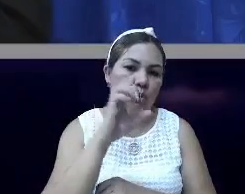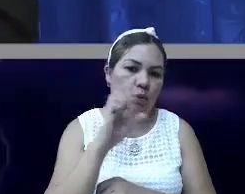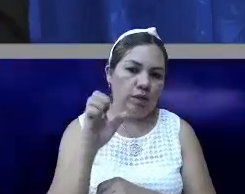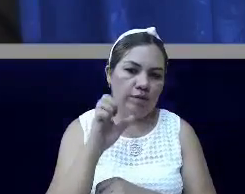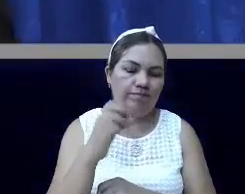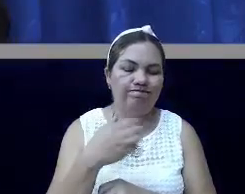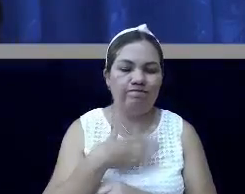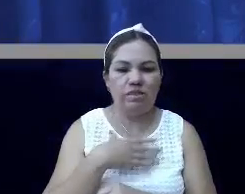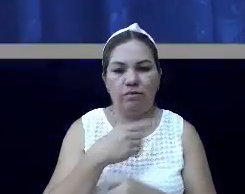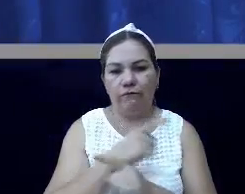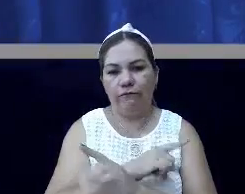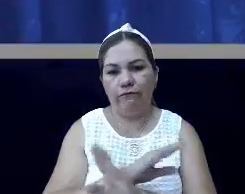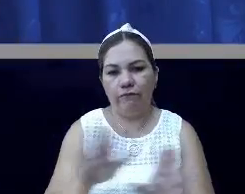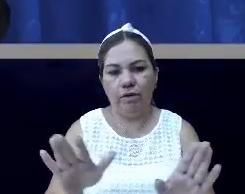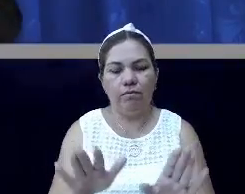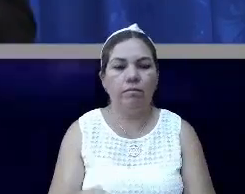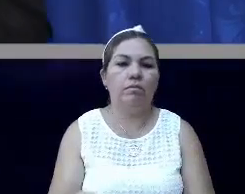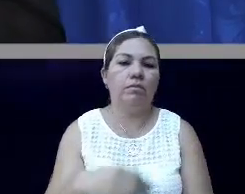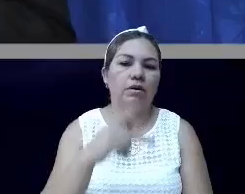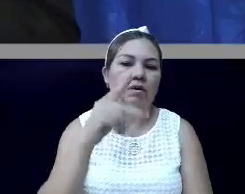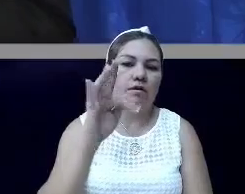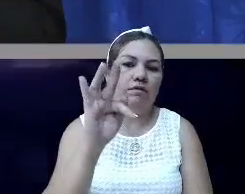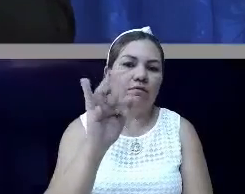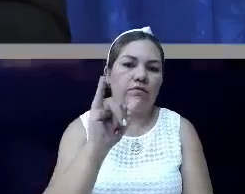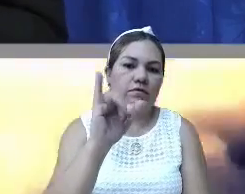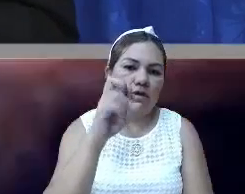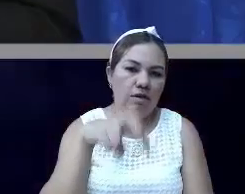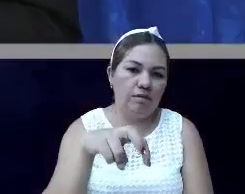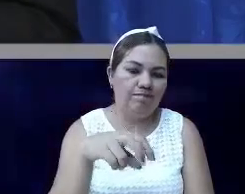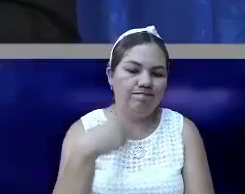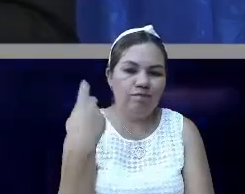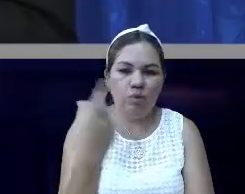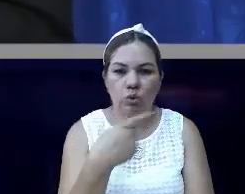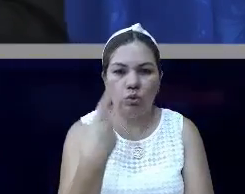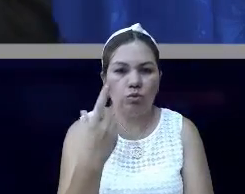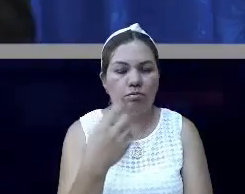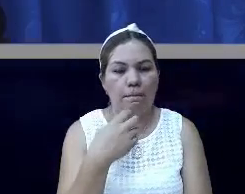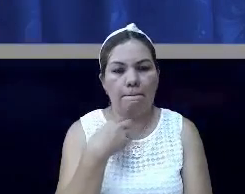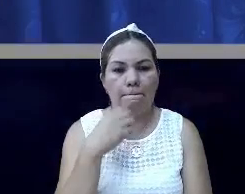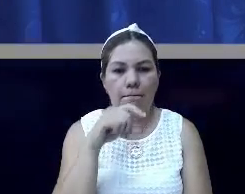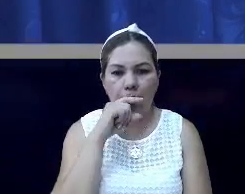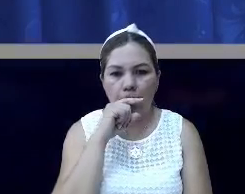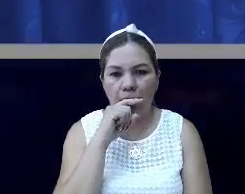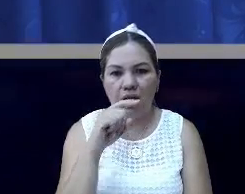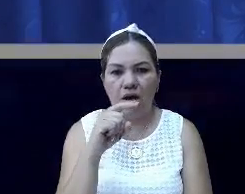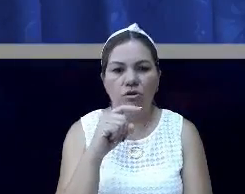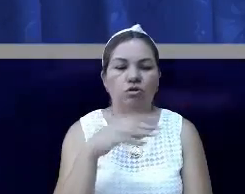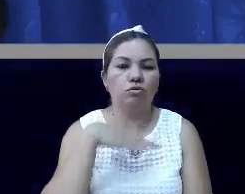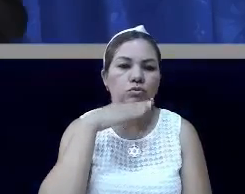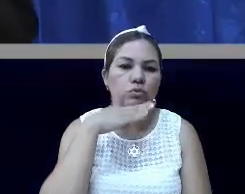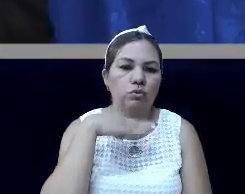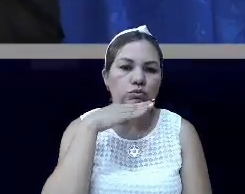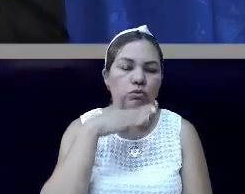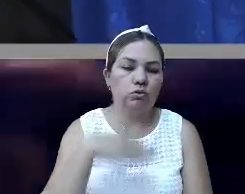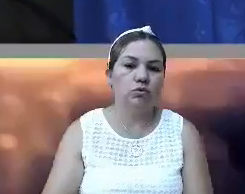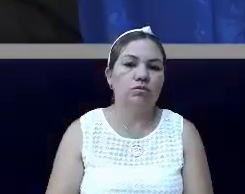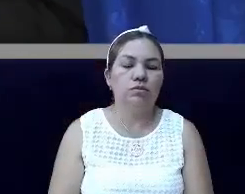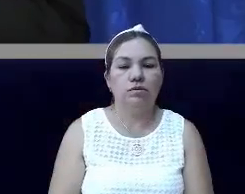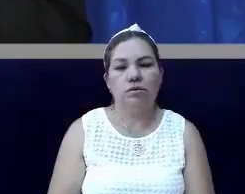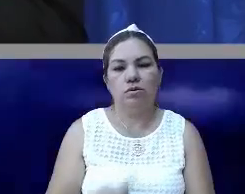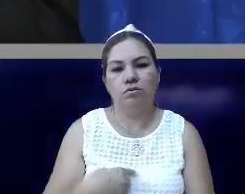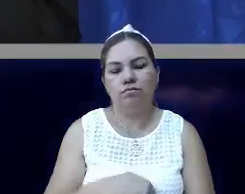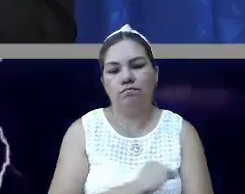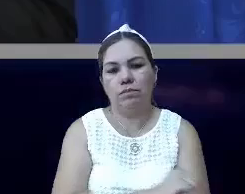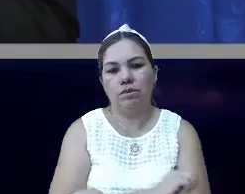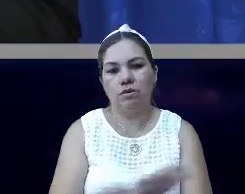de todo ser, porque la tierra está llena de violencia a causa de ellos, y he aquí que yo la